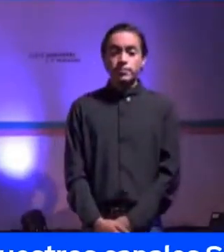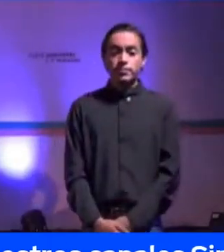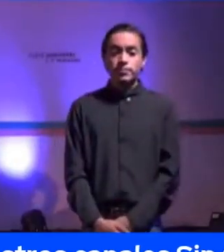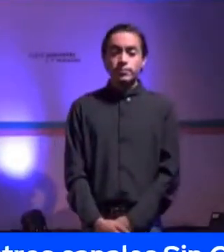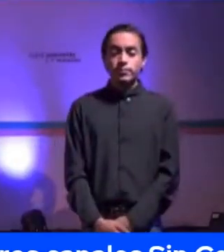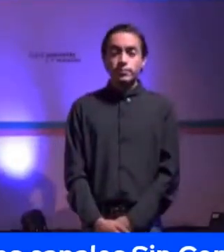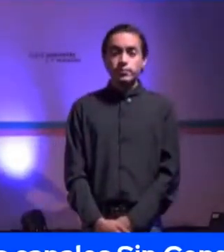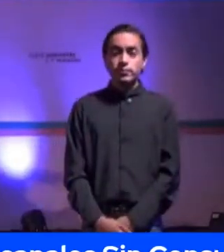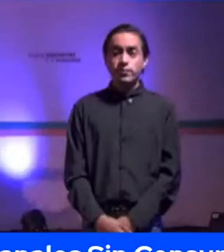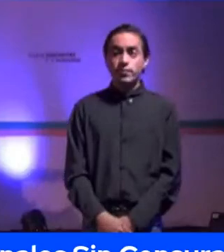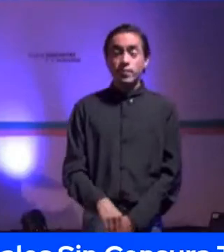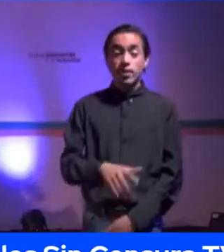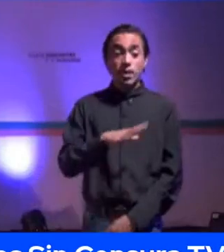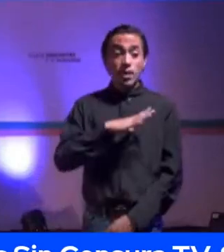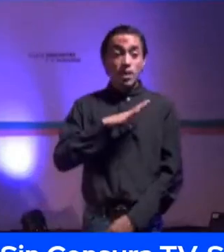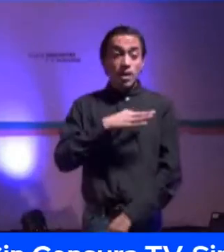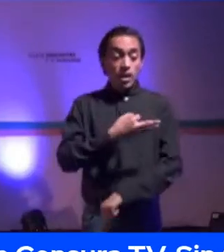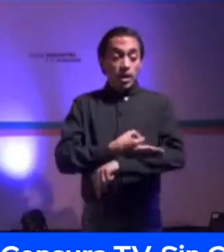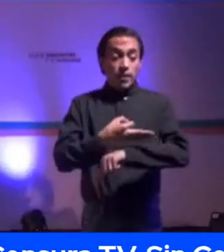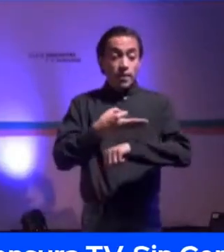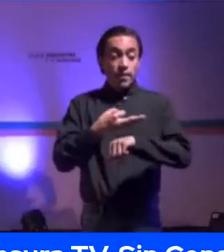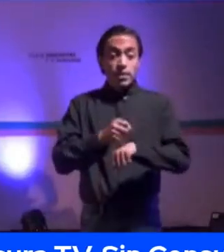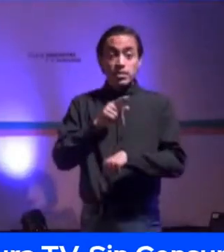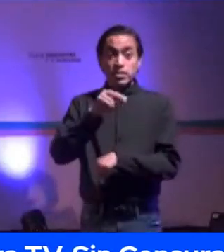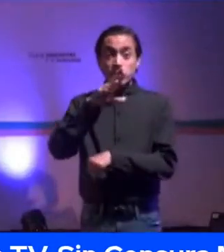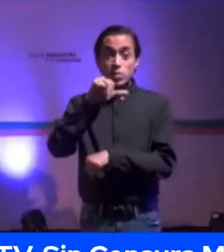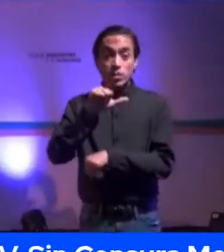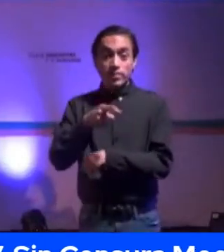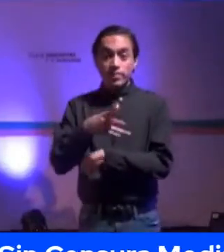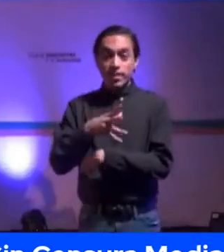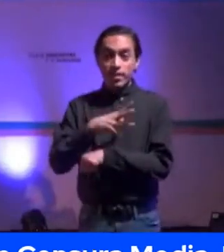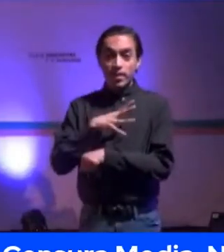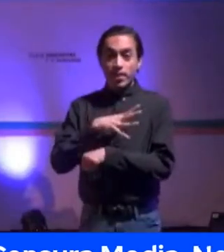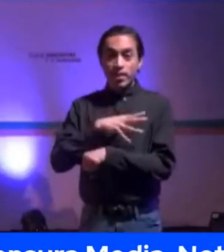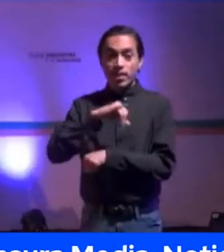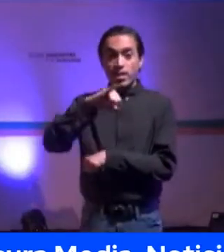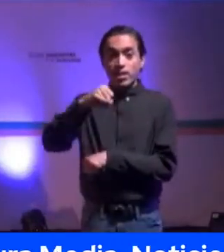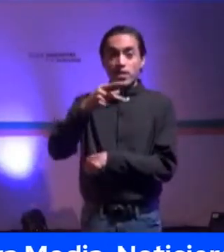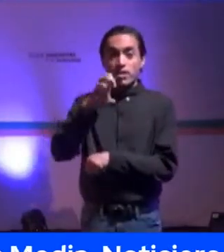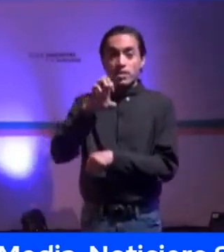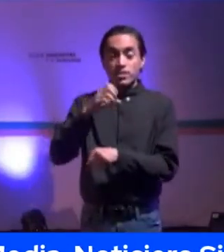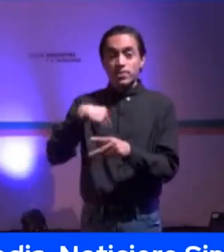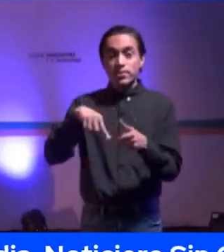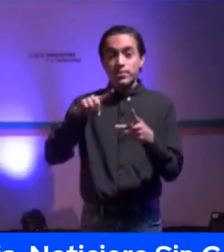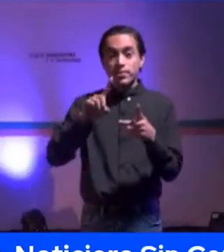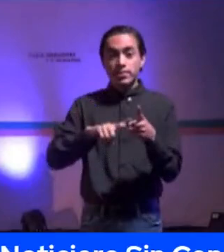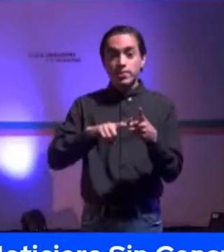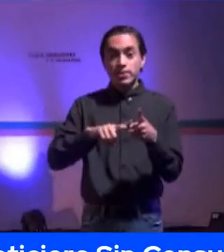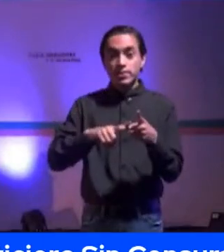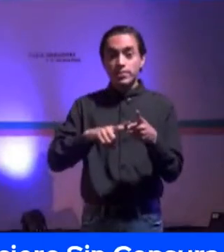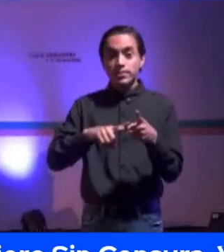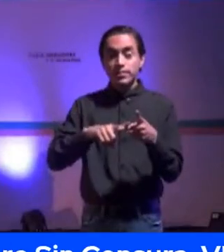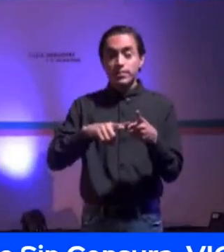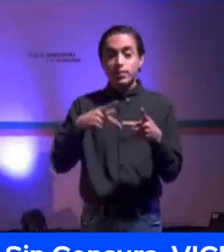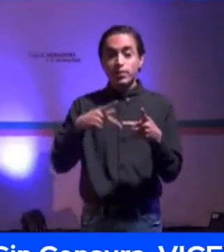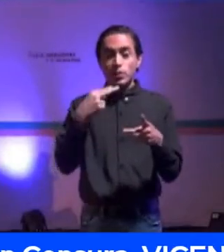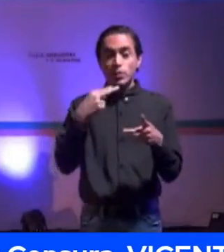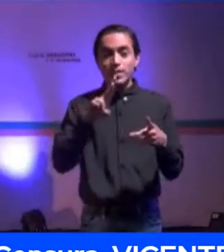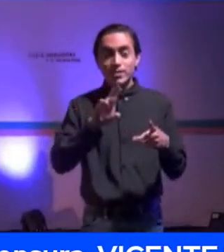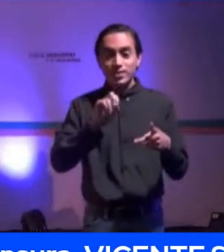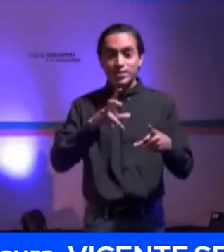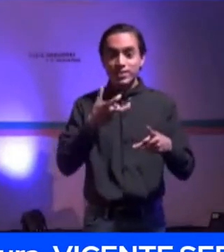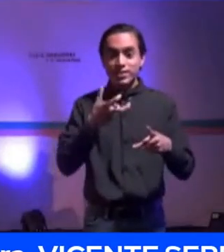De este lado, la familia Sin Censura presente. José Alfredo Gutiérrez Falcón, el maestro José Alfredo Gutiérrez